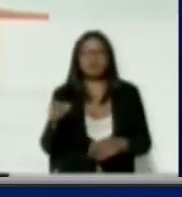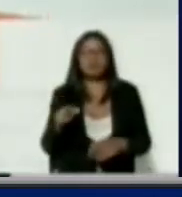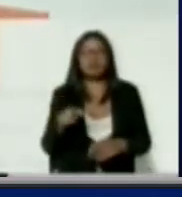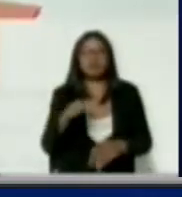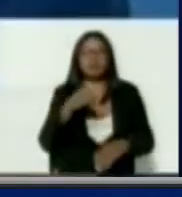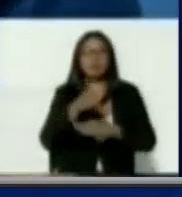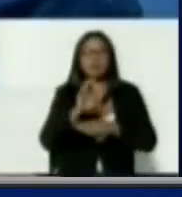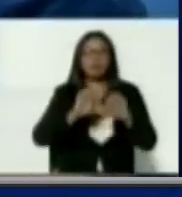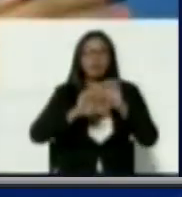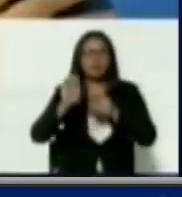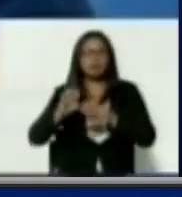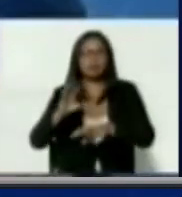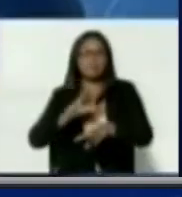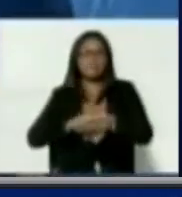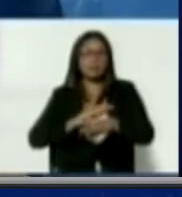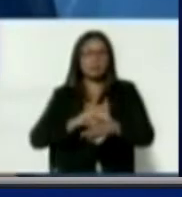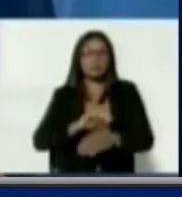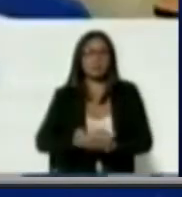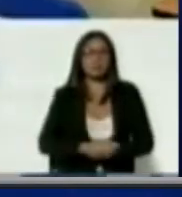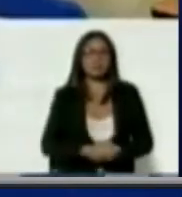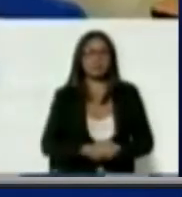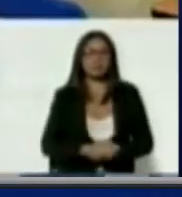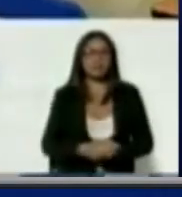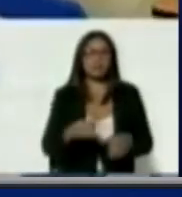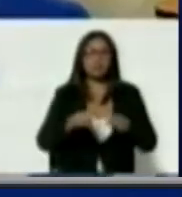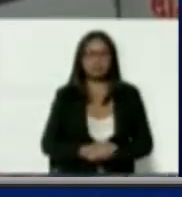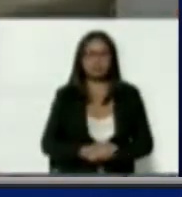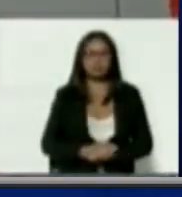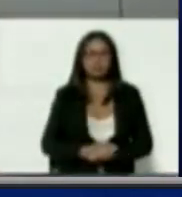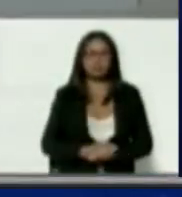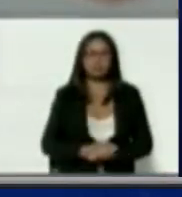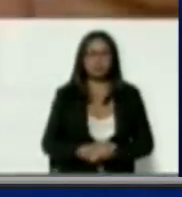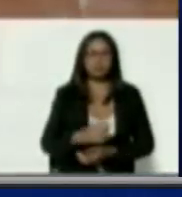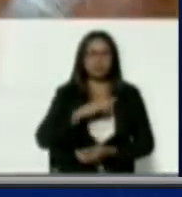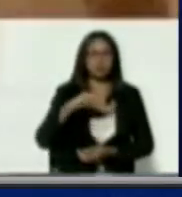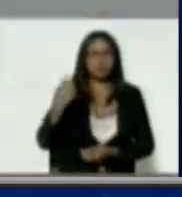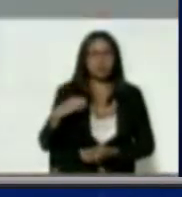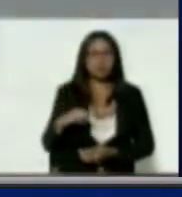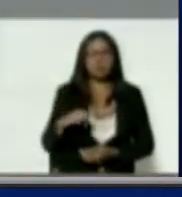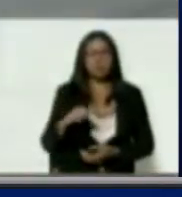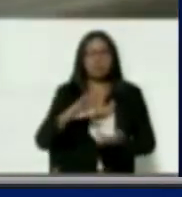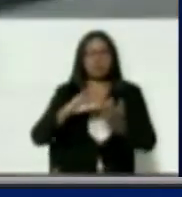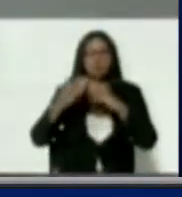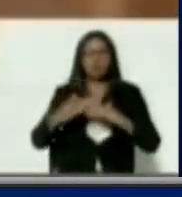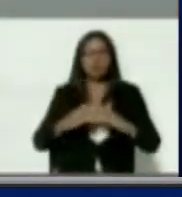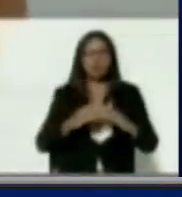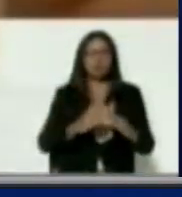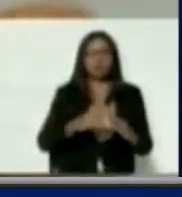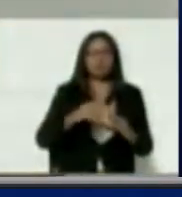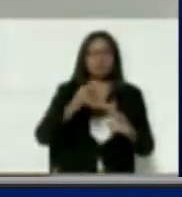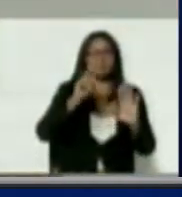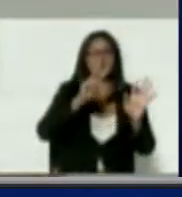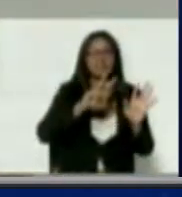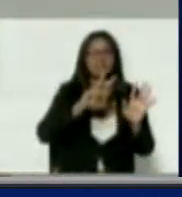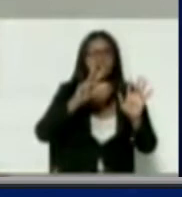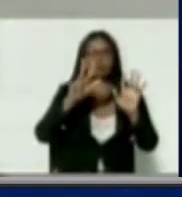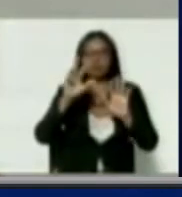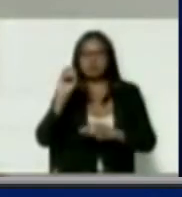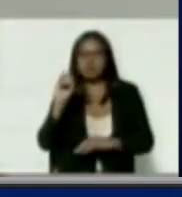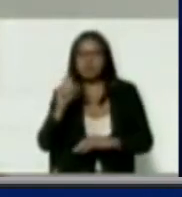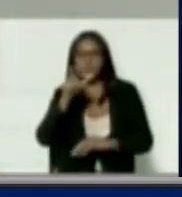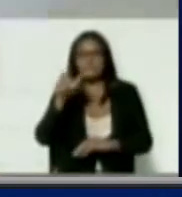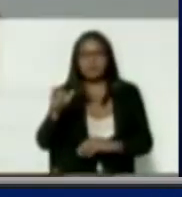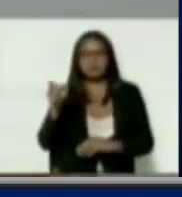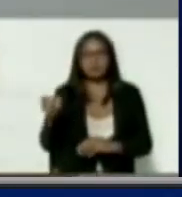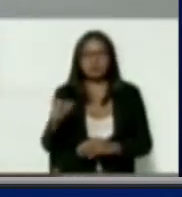que nosotros podemos rescatar de este año, que los problemas de salud no